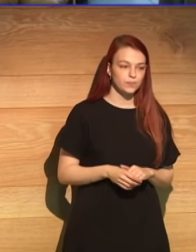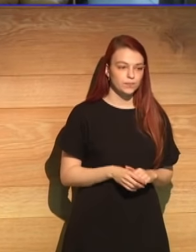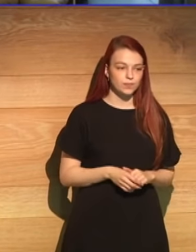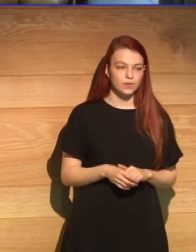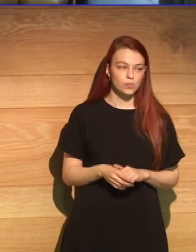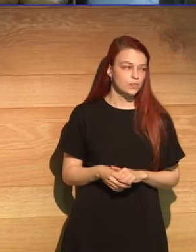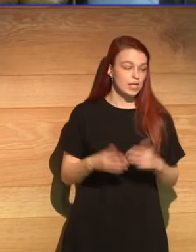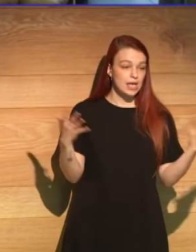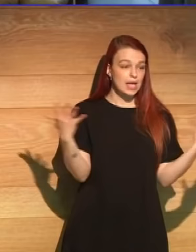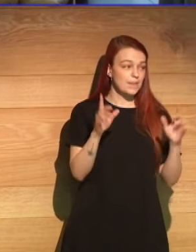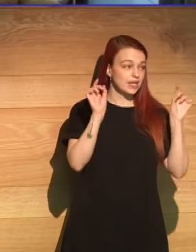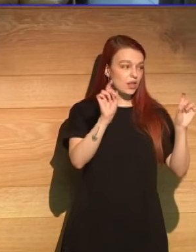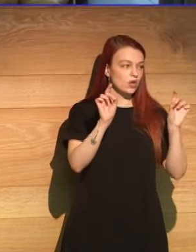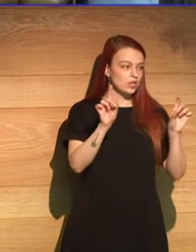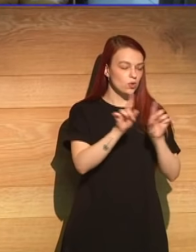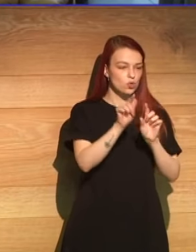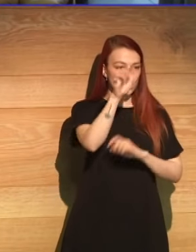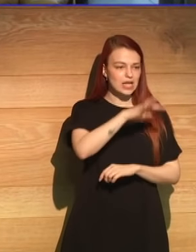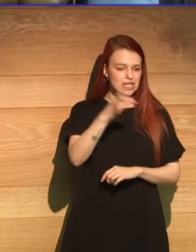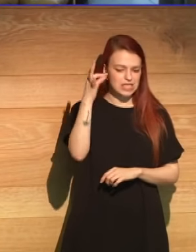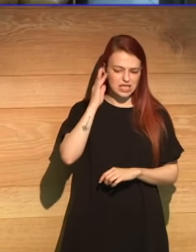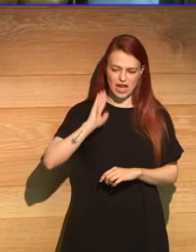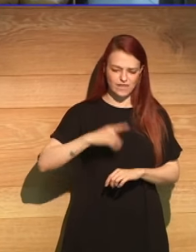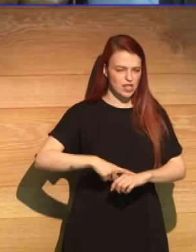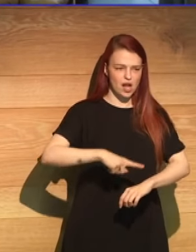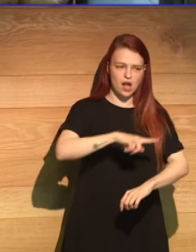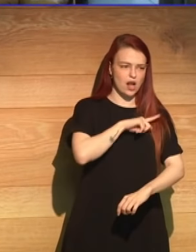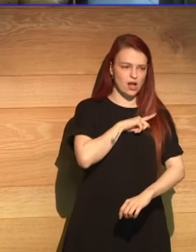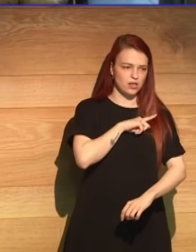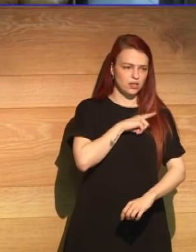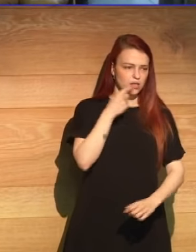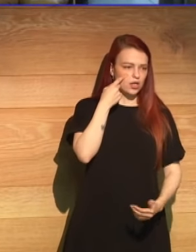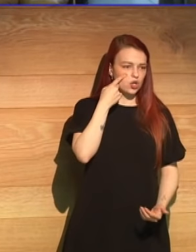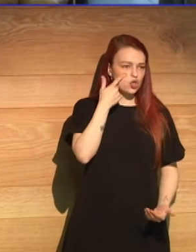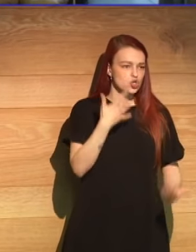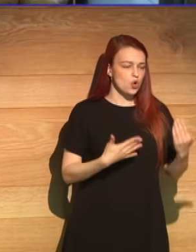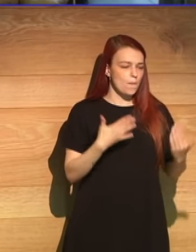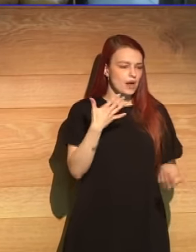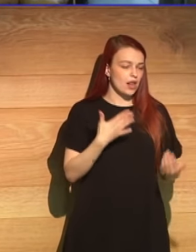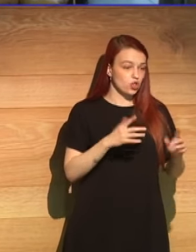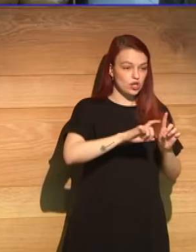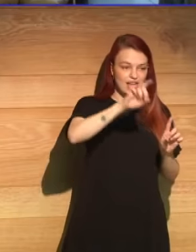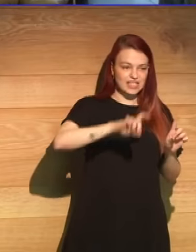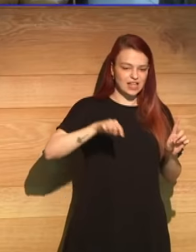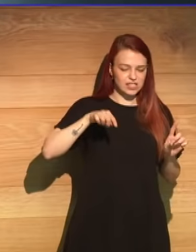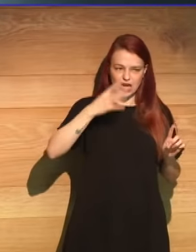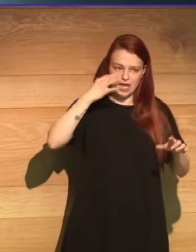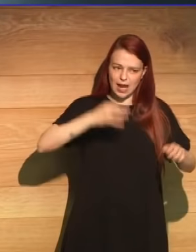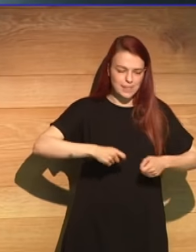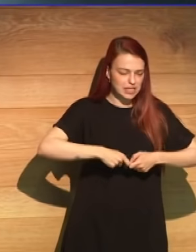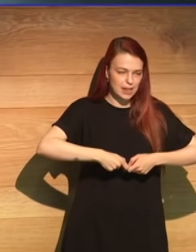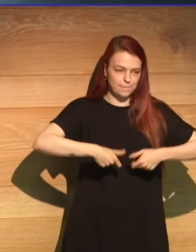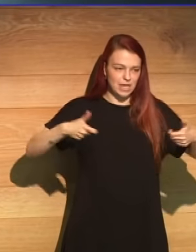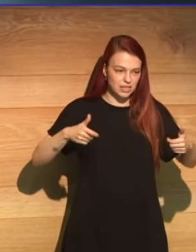afectan desproporcionadamente a las niñas, ¿no?, de una manera muy superior a su representación estadística. Pero es que ya antes